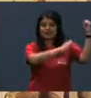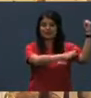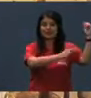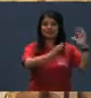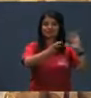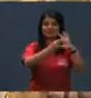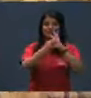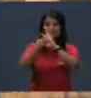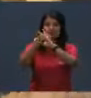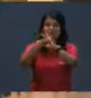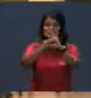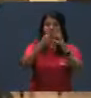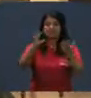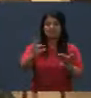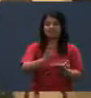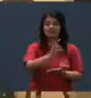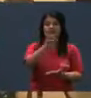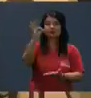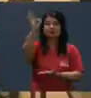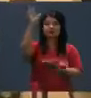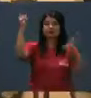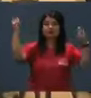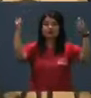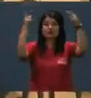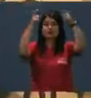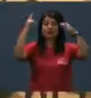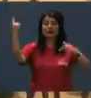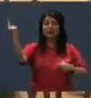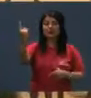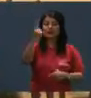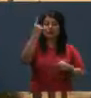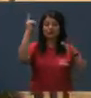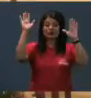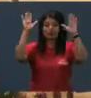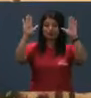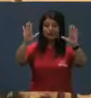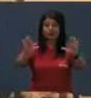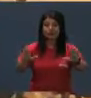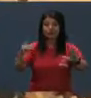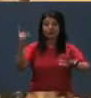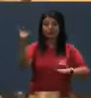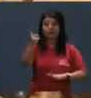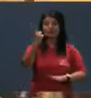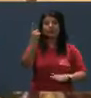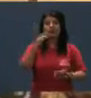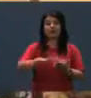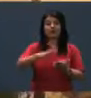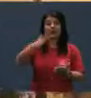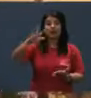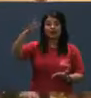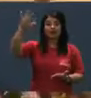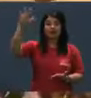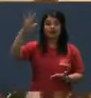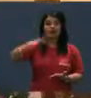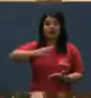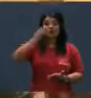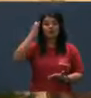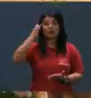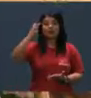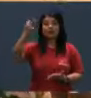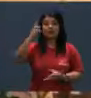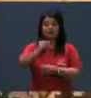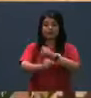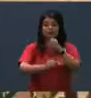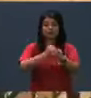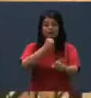la unidad del Espíritu Santo, todo honor y toda gloria por los siglos